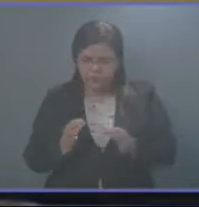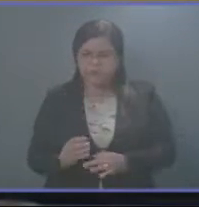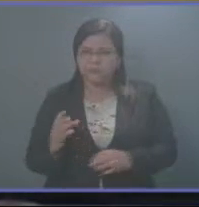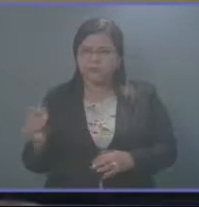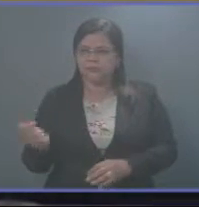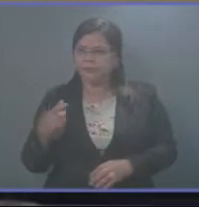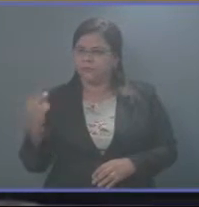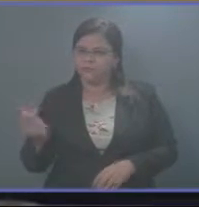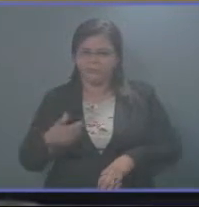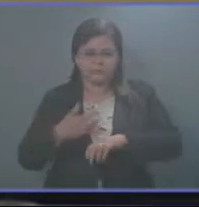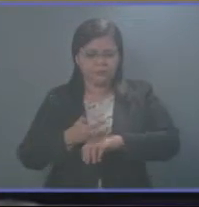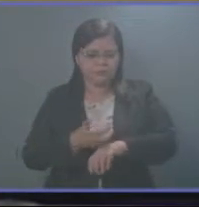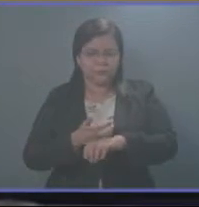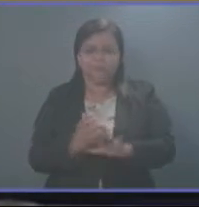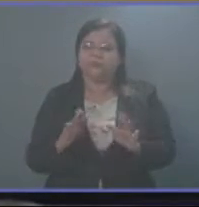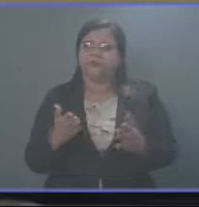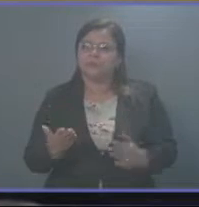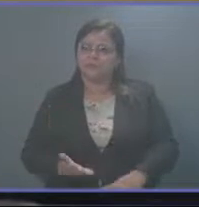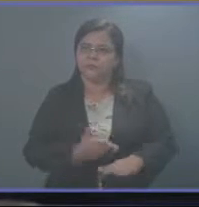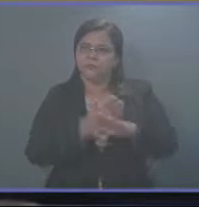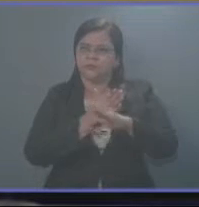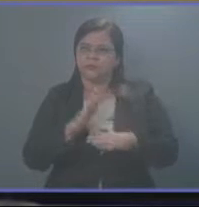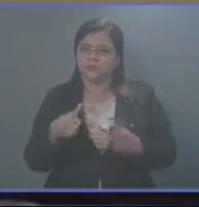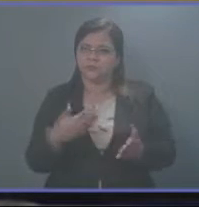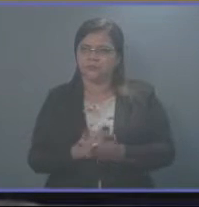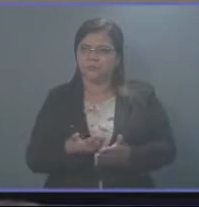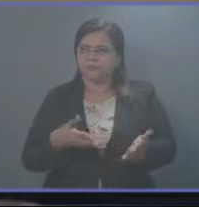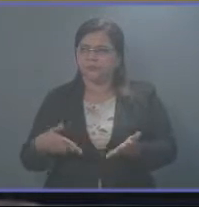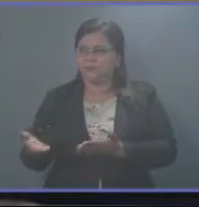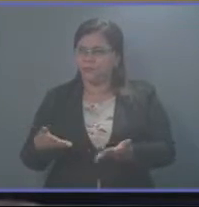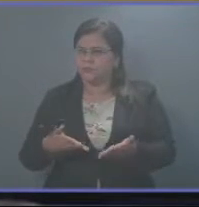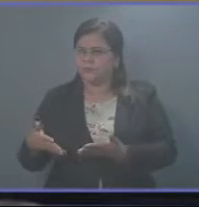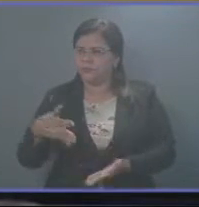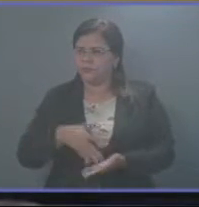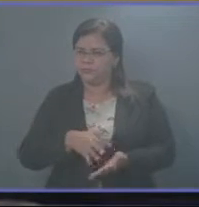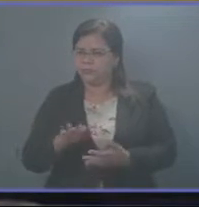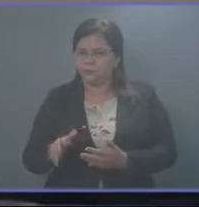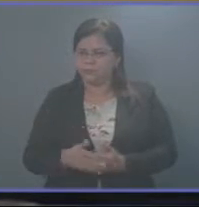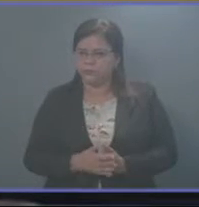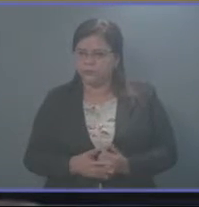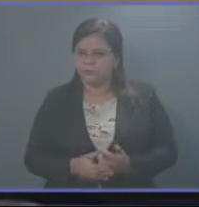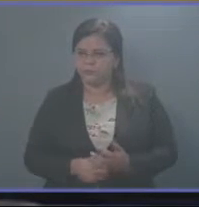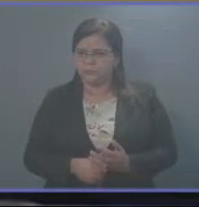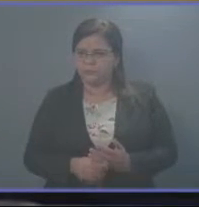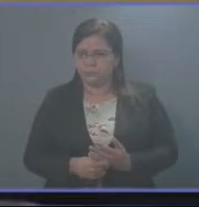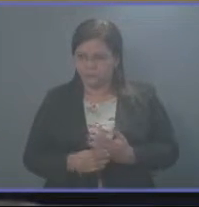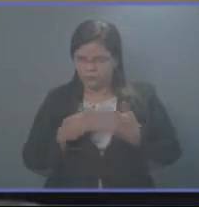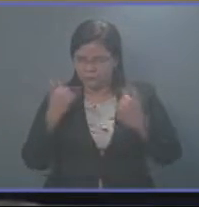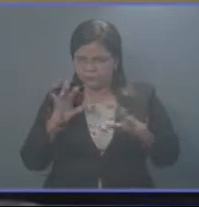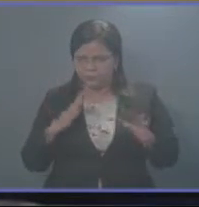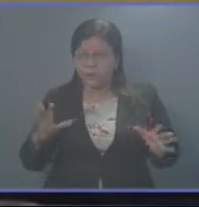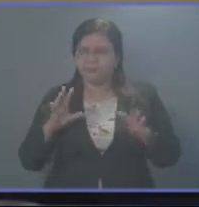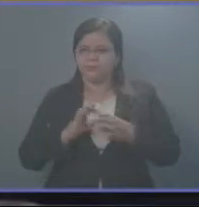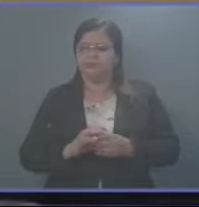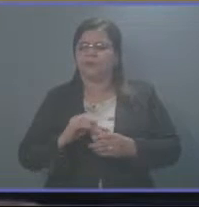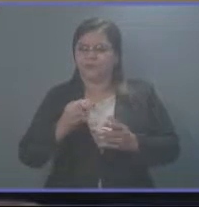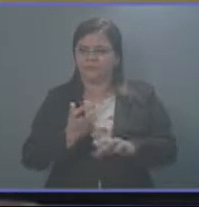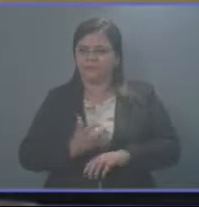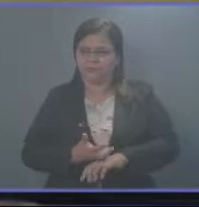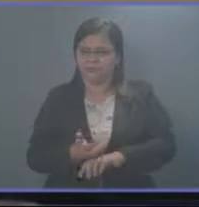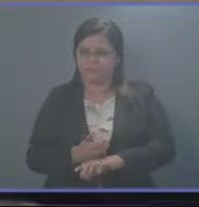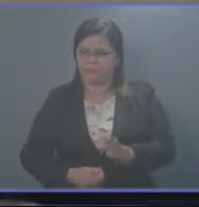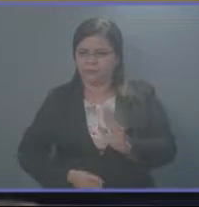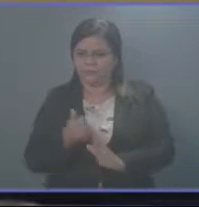transitorias para evitar la suspensión de la prestación del servicio público del transporte selectivo de pasajeros,